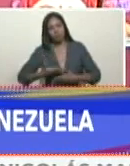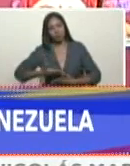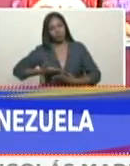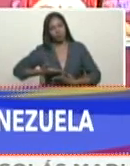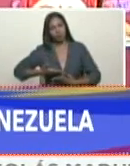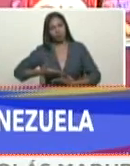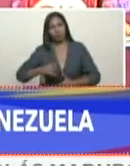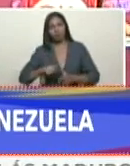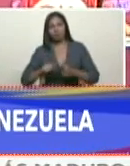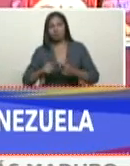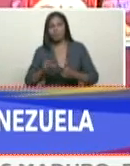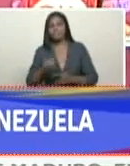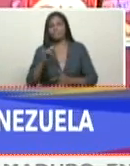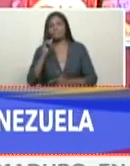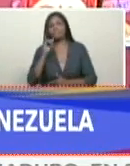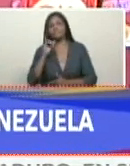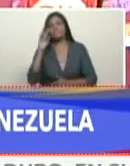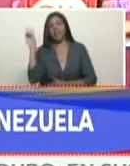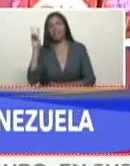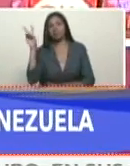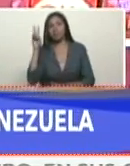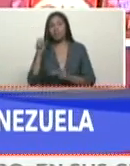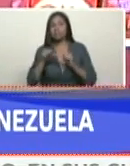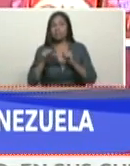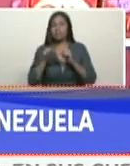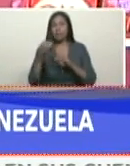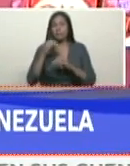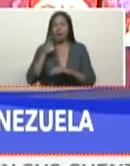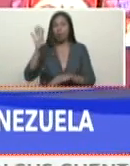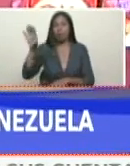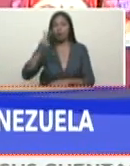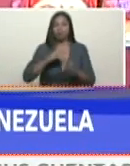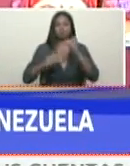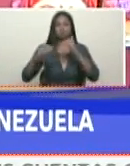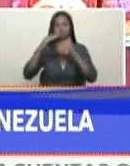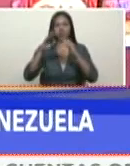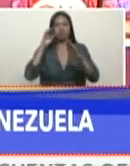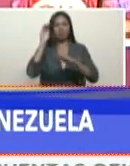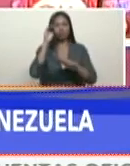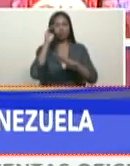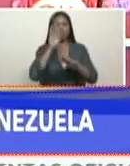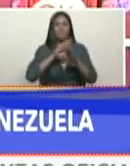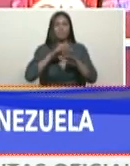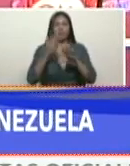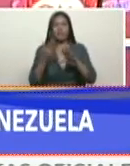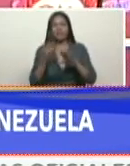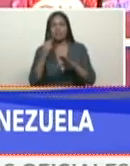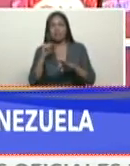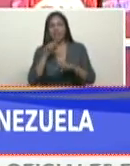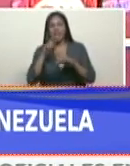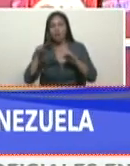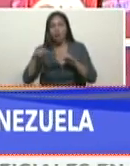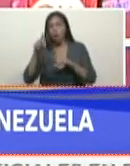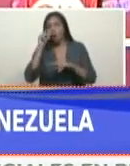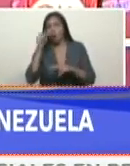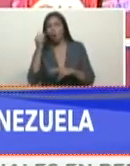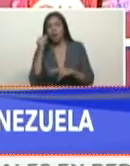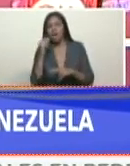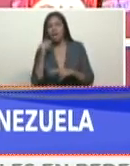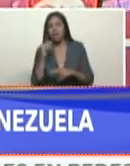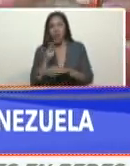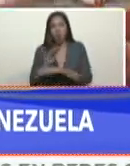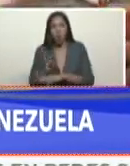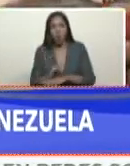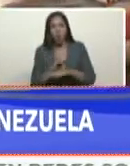que Venezuela va a ser un país potencia hacia el futuro, porque va a tener esos niños y niñas bien